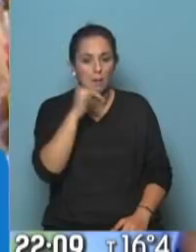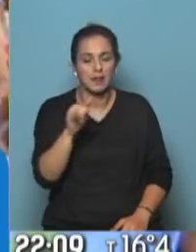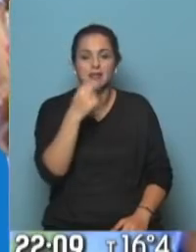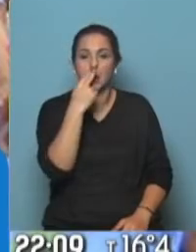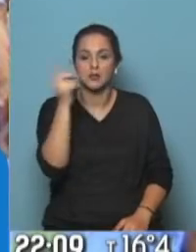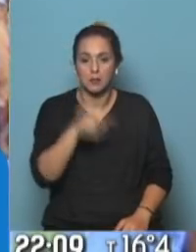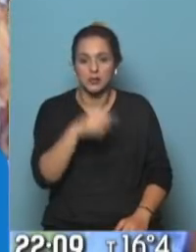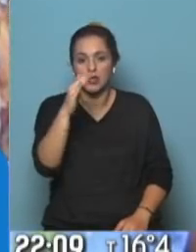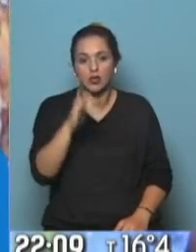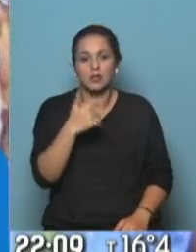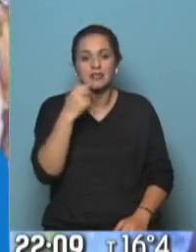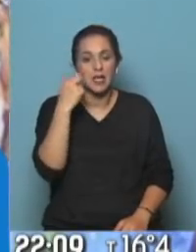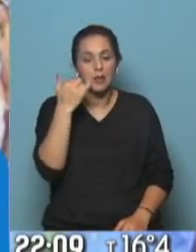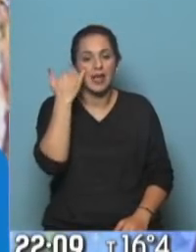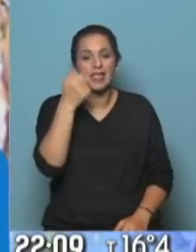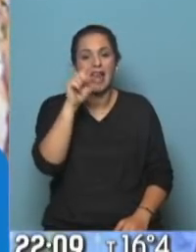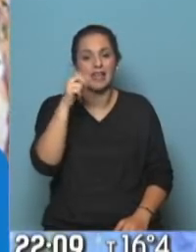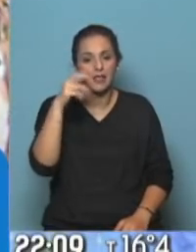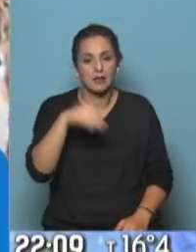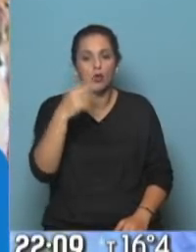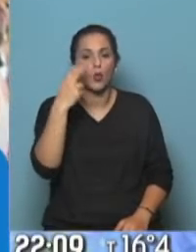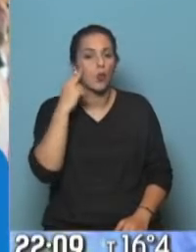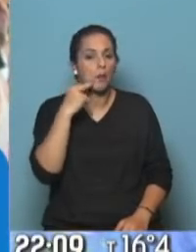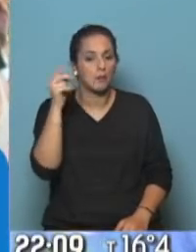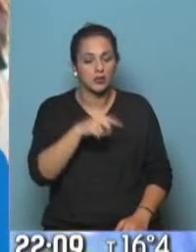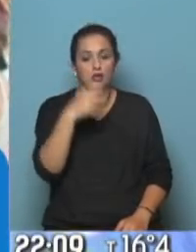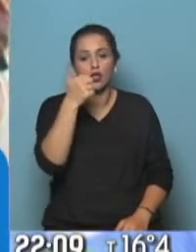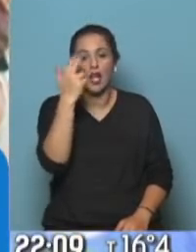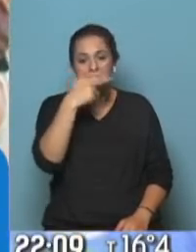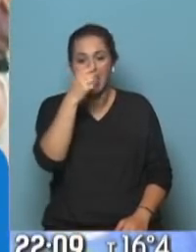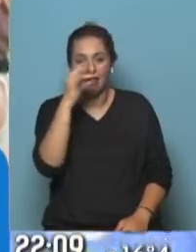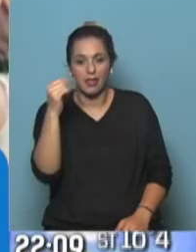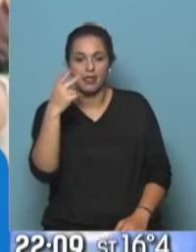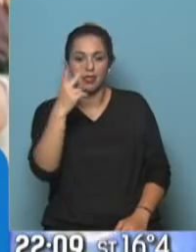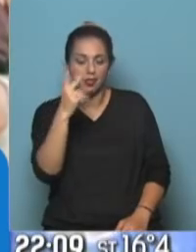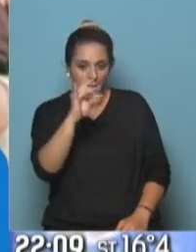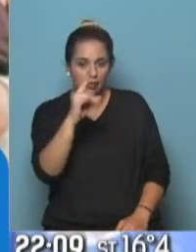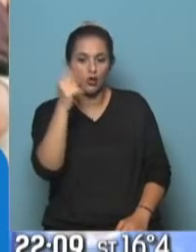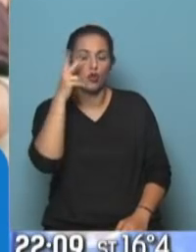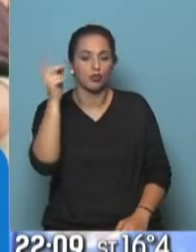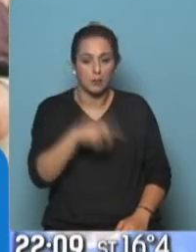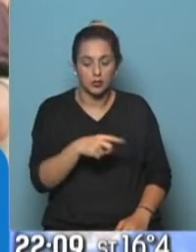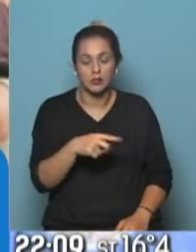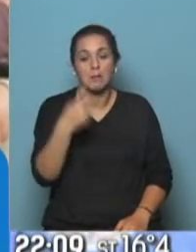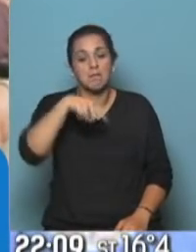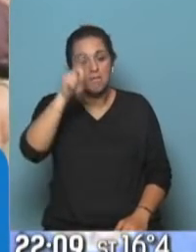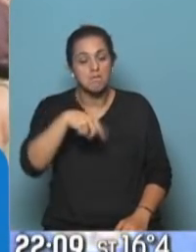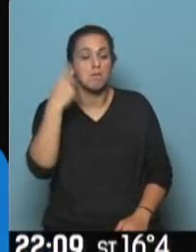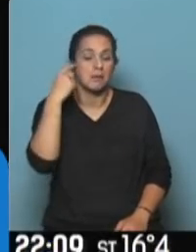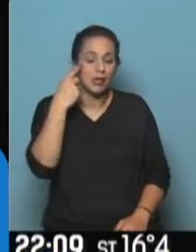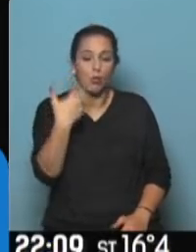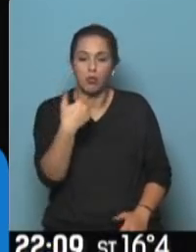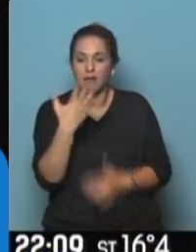11%, Silva y Alckmin con un 9% y Haddad con el 8%. Considerando el margen de error de 2